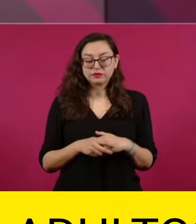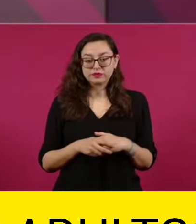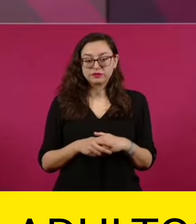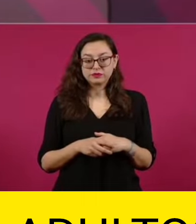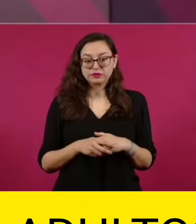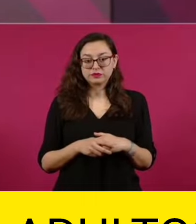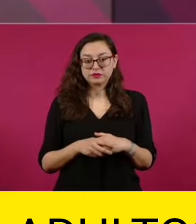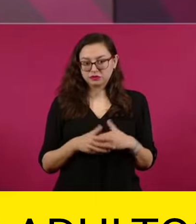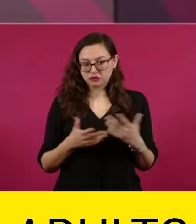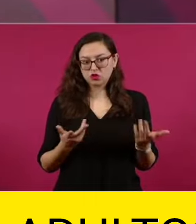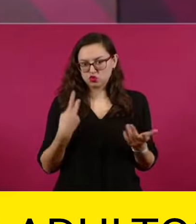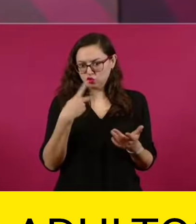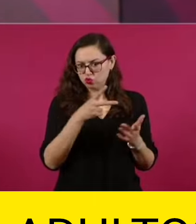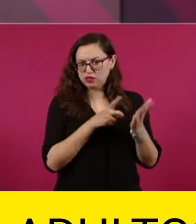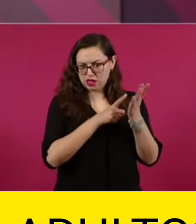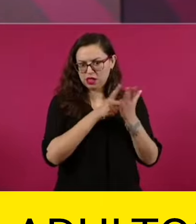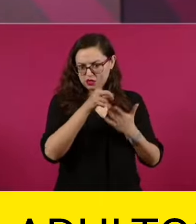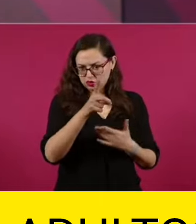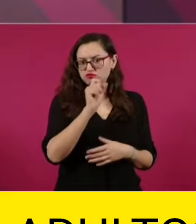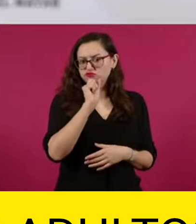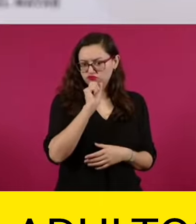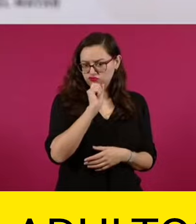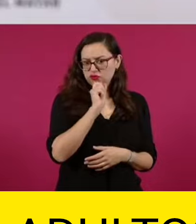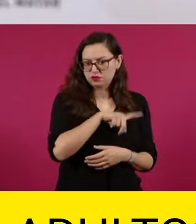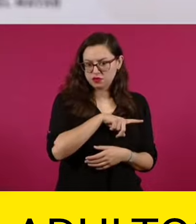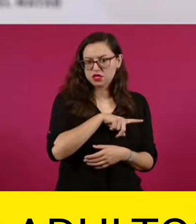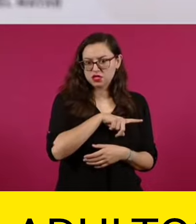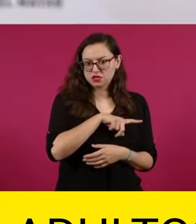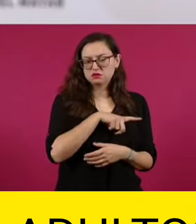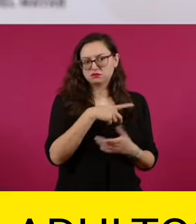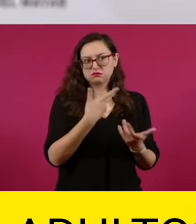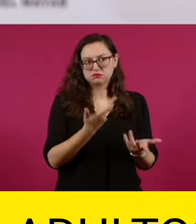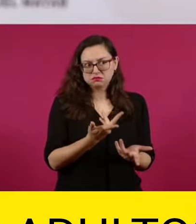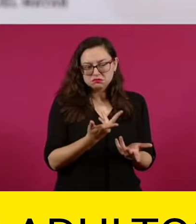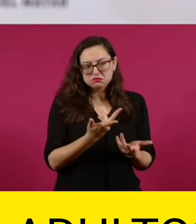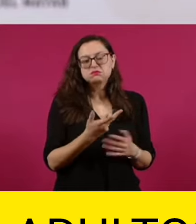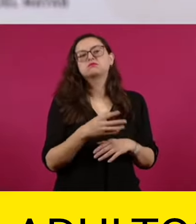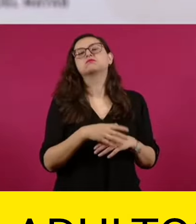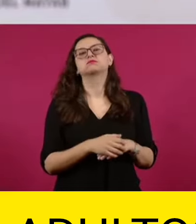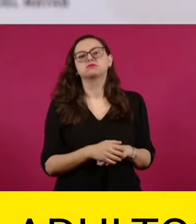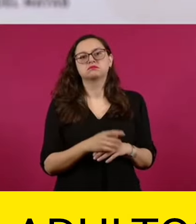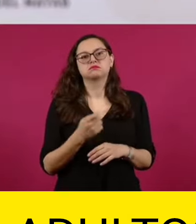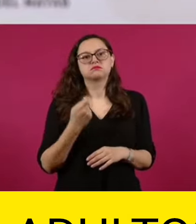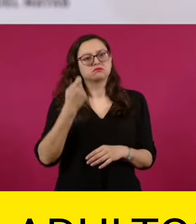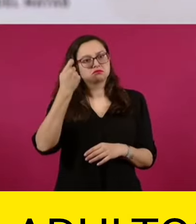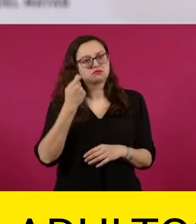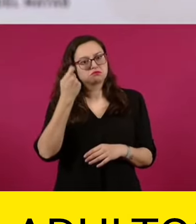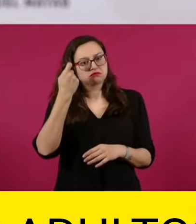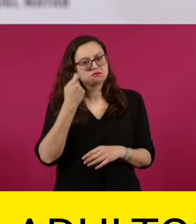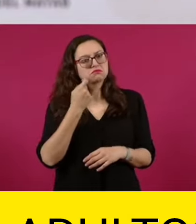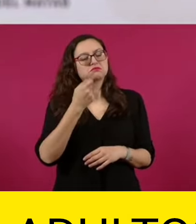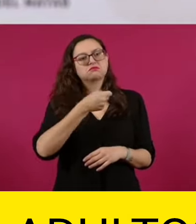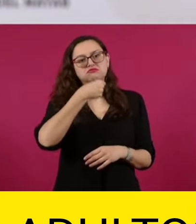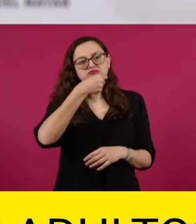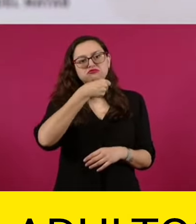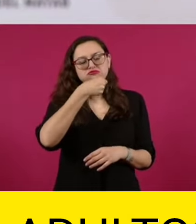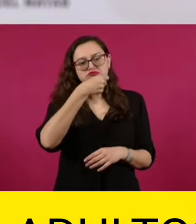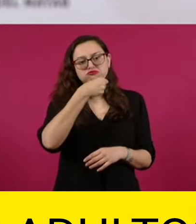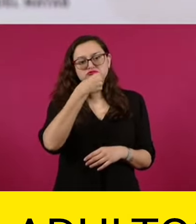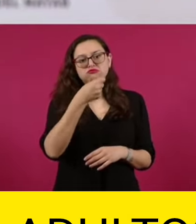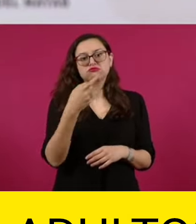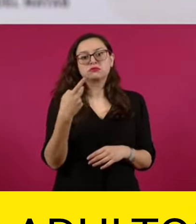tienen el derecho a ser atendidos con la pensión a los adultos mayores,